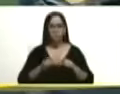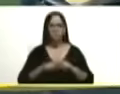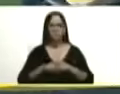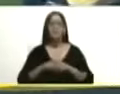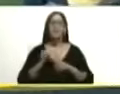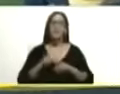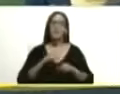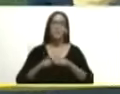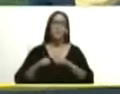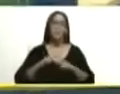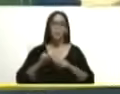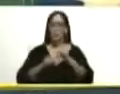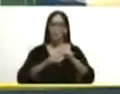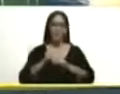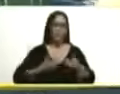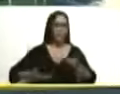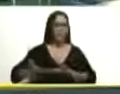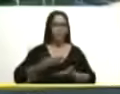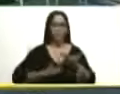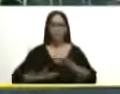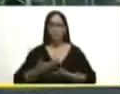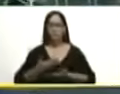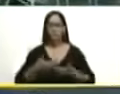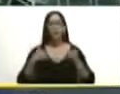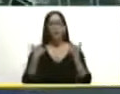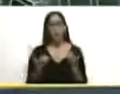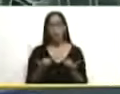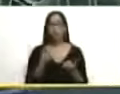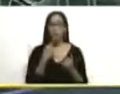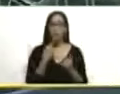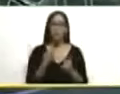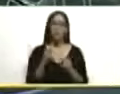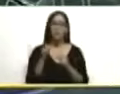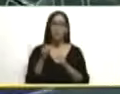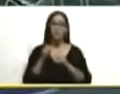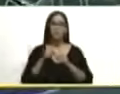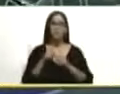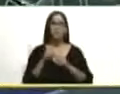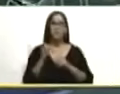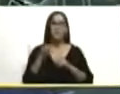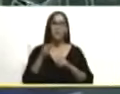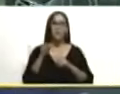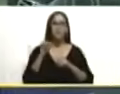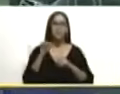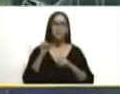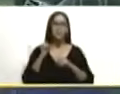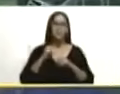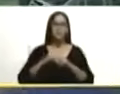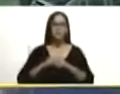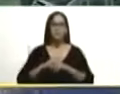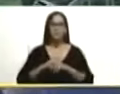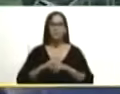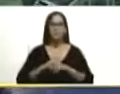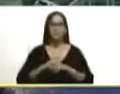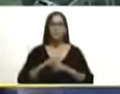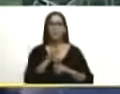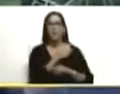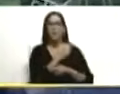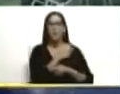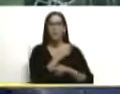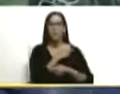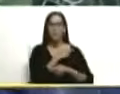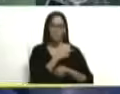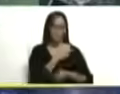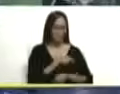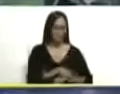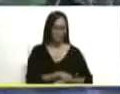Debe movernos colectivamente. Ahora, yo te voy a dejar a ti, Génesis, como jefa del